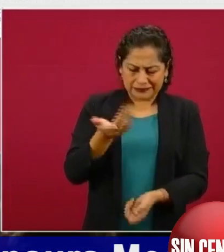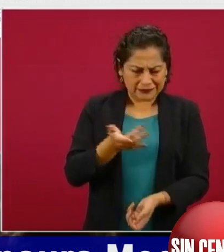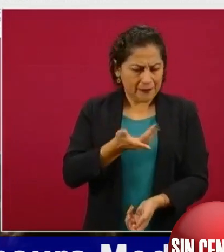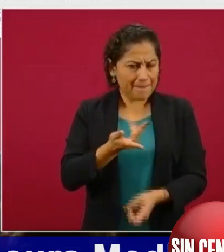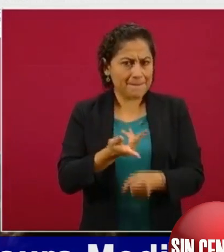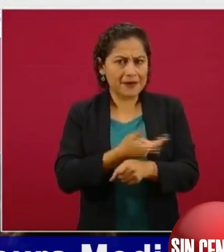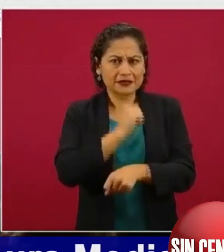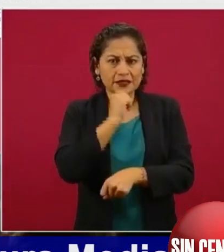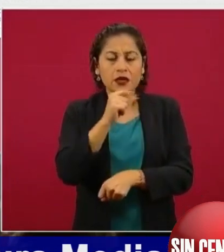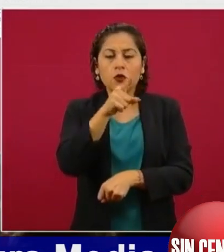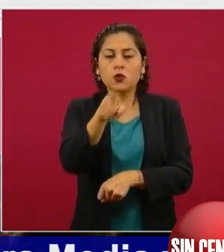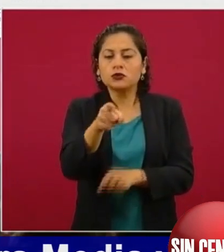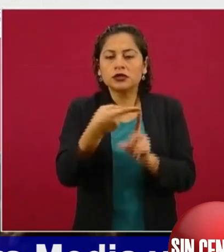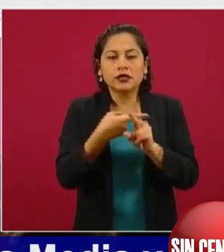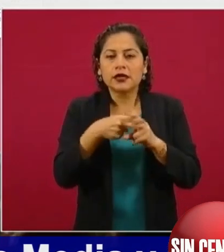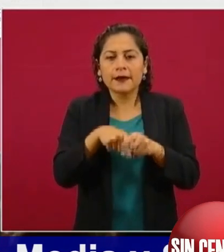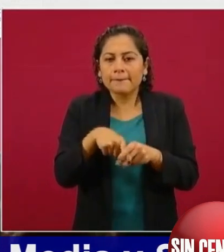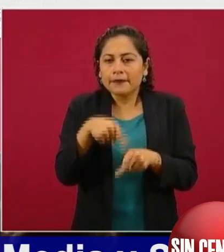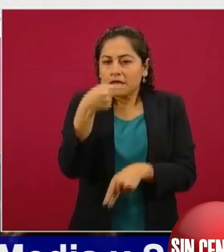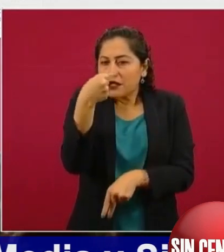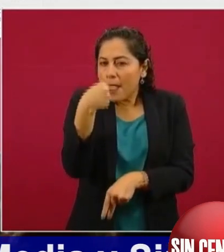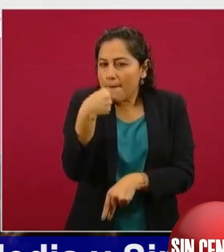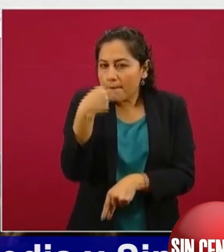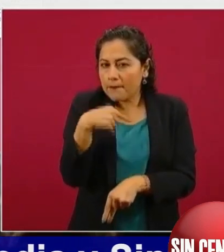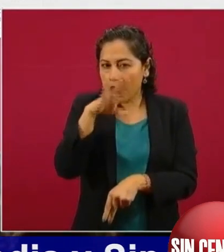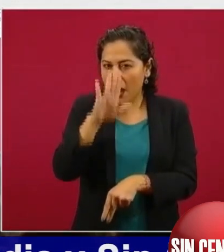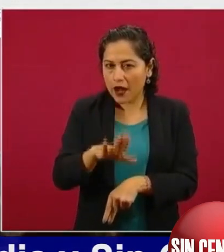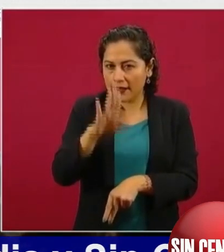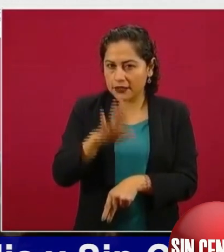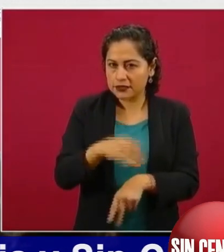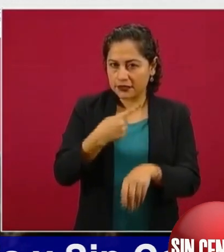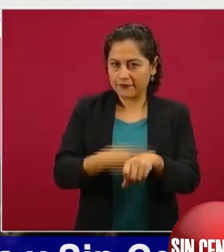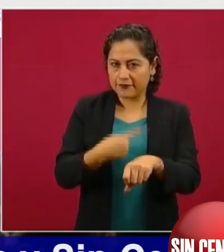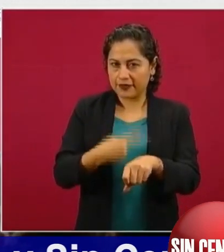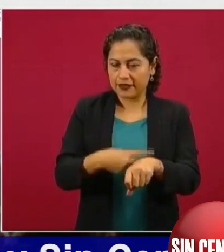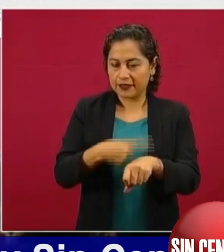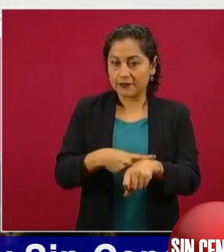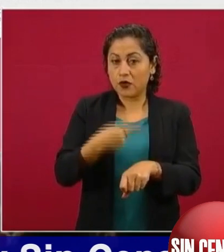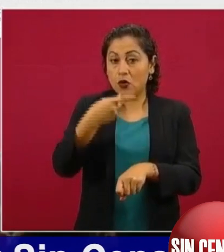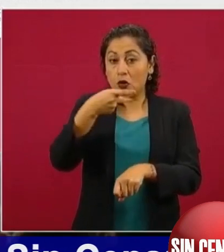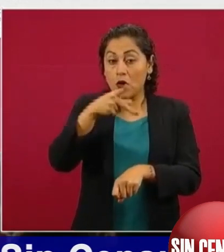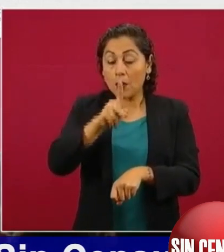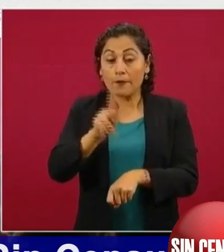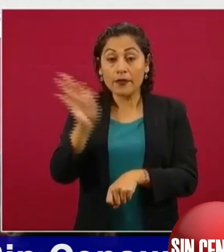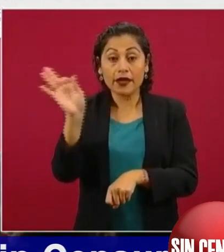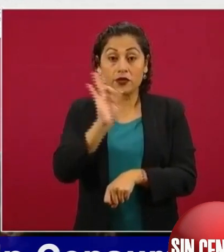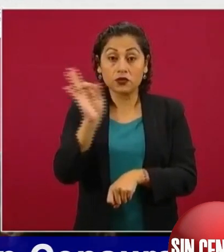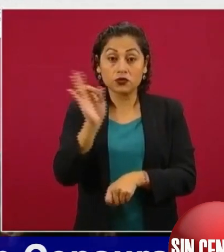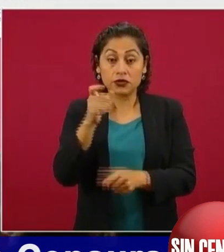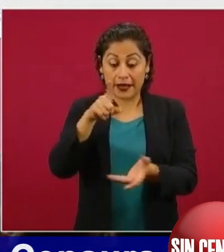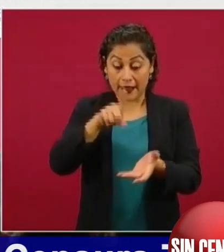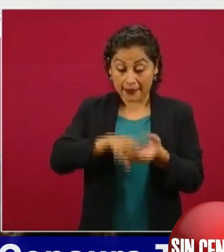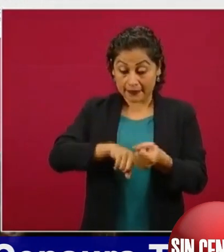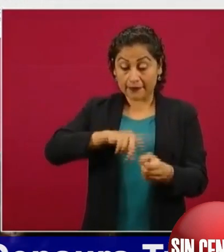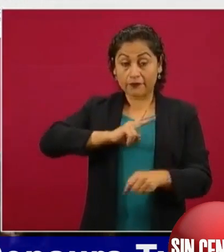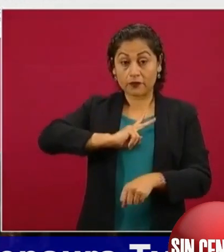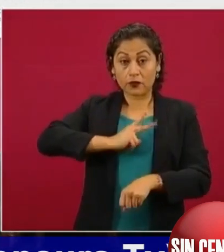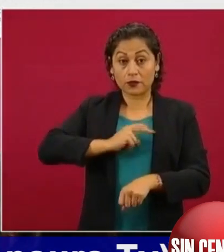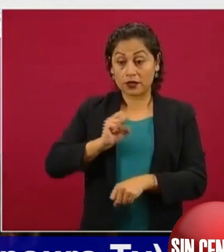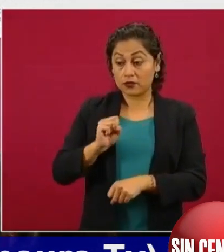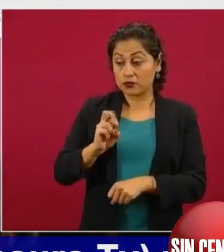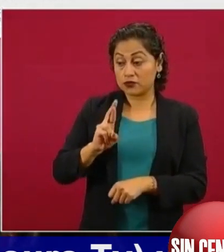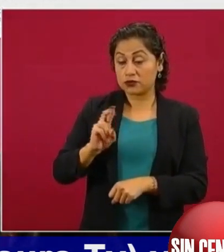como si fuera un catarro. Sin embargo, si fuera COVID, si fuera la infección causada por el virus SARS-CoV-2 causante de